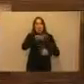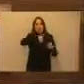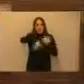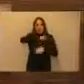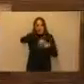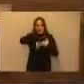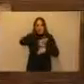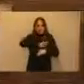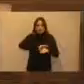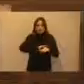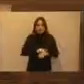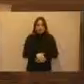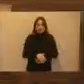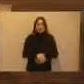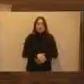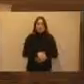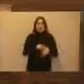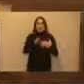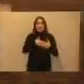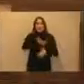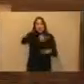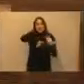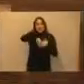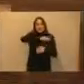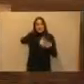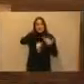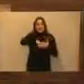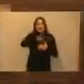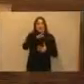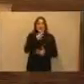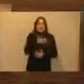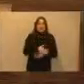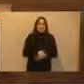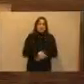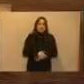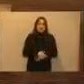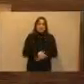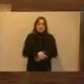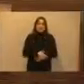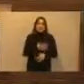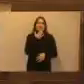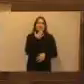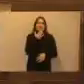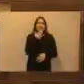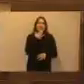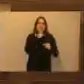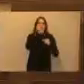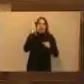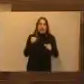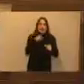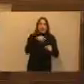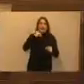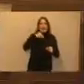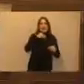Bueno, puertas giratorias usted conoce perfectamente. Felipe González pasa de presidente del gobierno a trabajar para